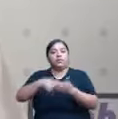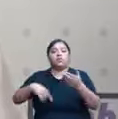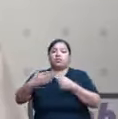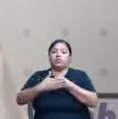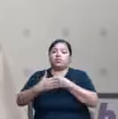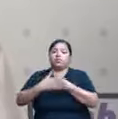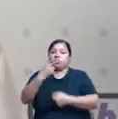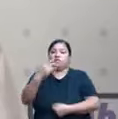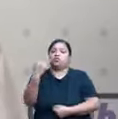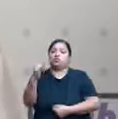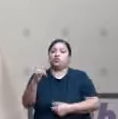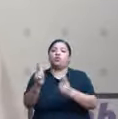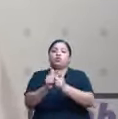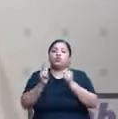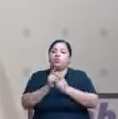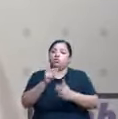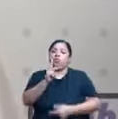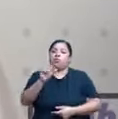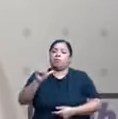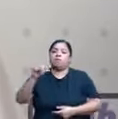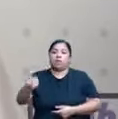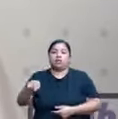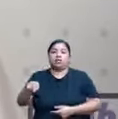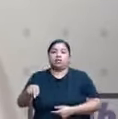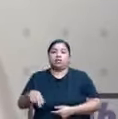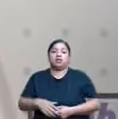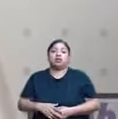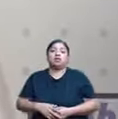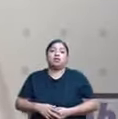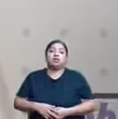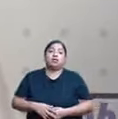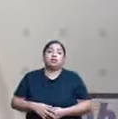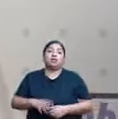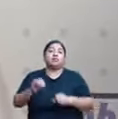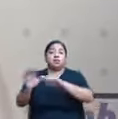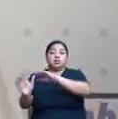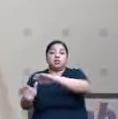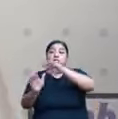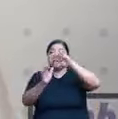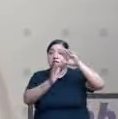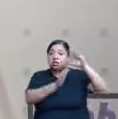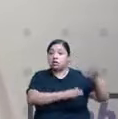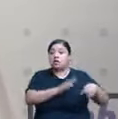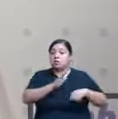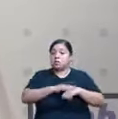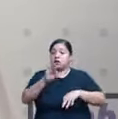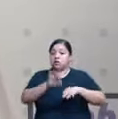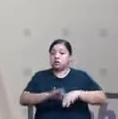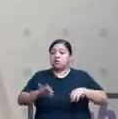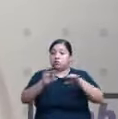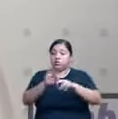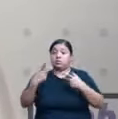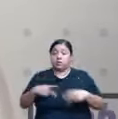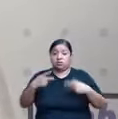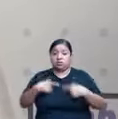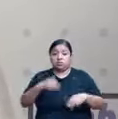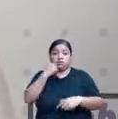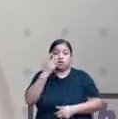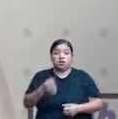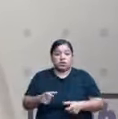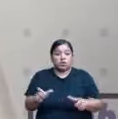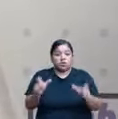de junio por el Partido Acción Nacional. Y no dejar de lado los tres ejes fundamentales que le interesan a la ciudadanía: